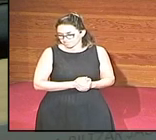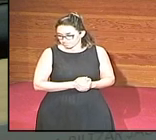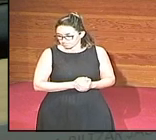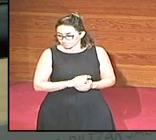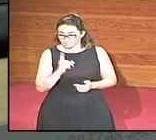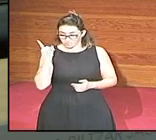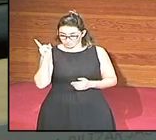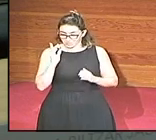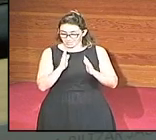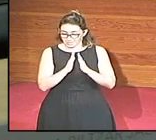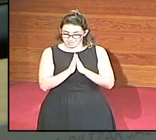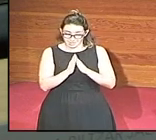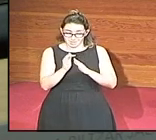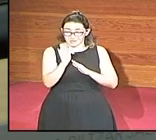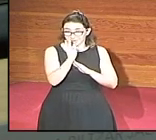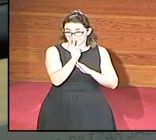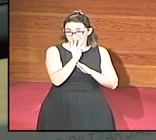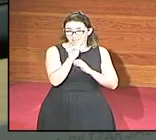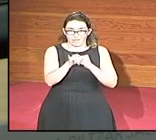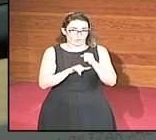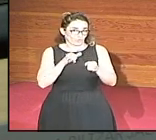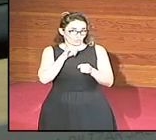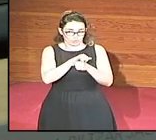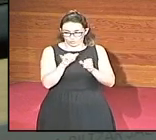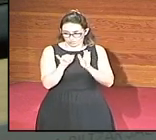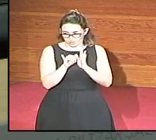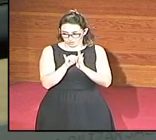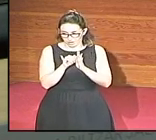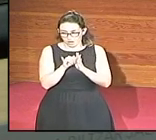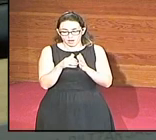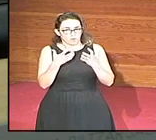Esto es una iglesia que está cerca del aeropuerto y que sigue funcionando.